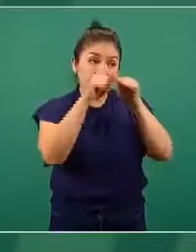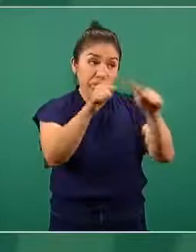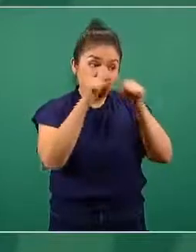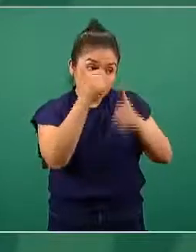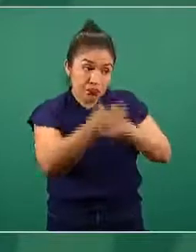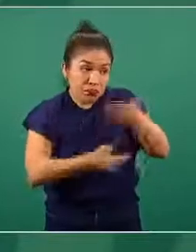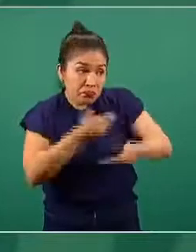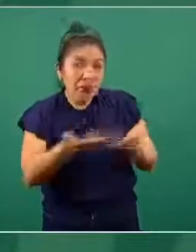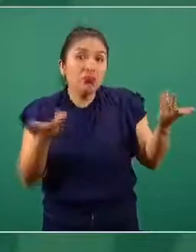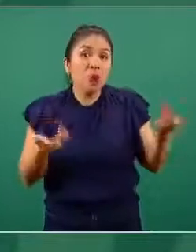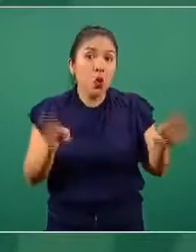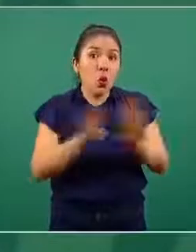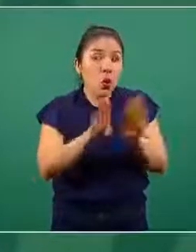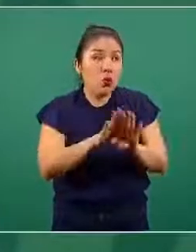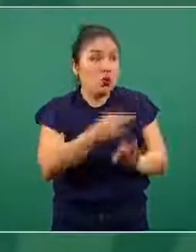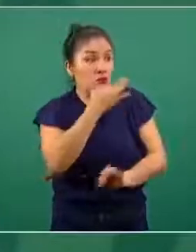nosotros